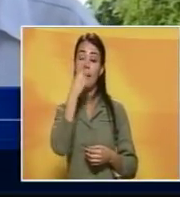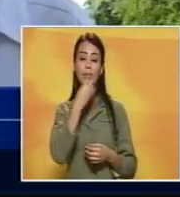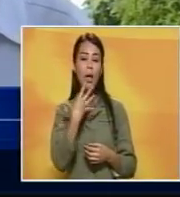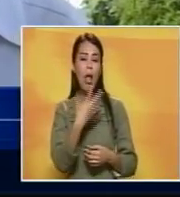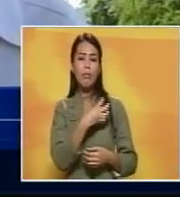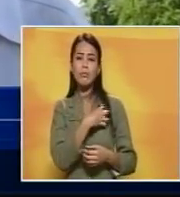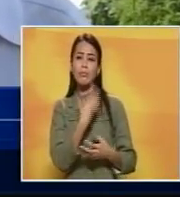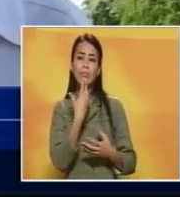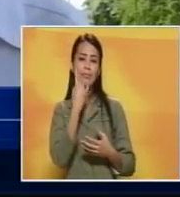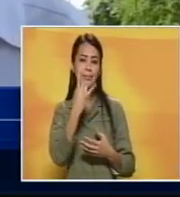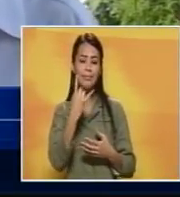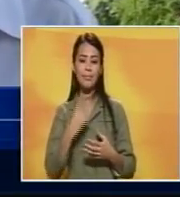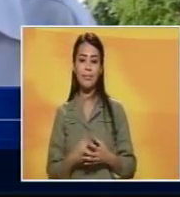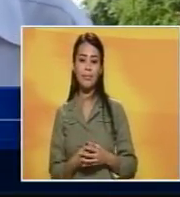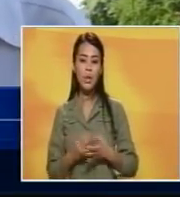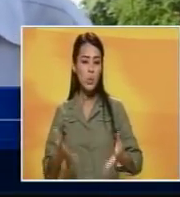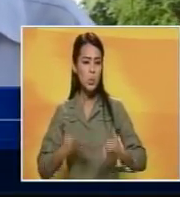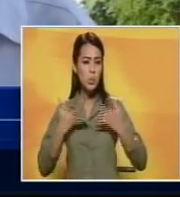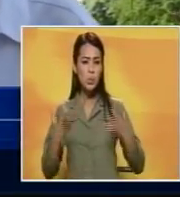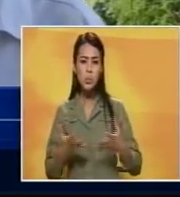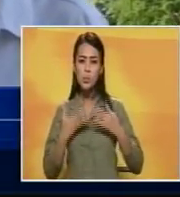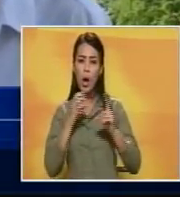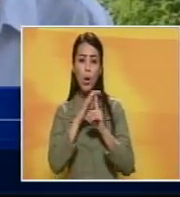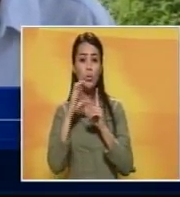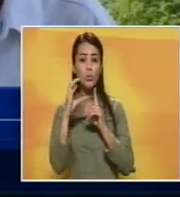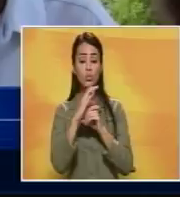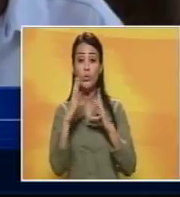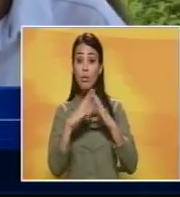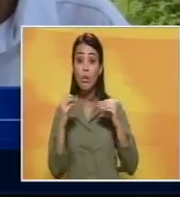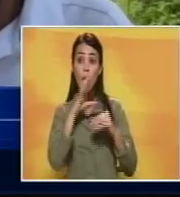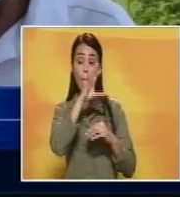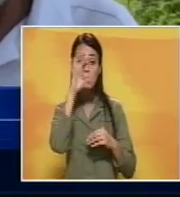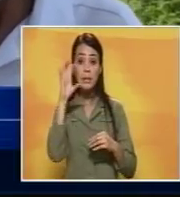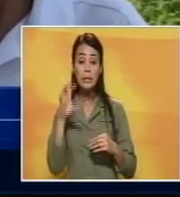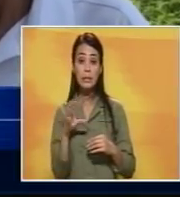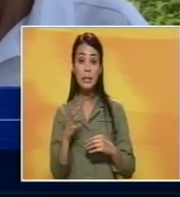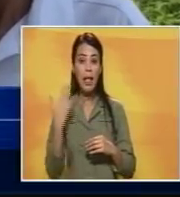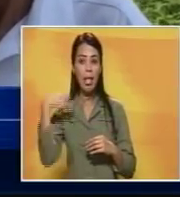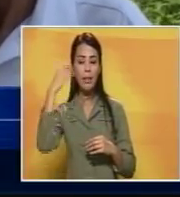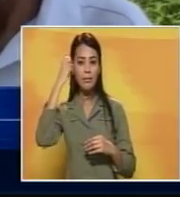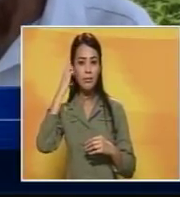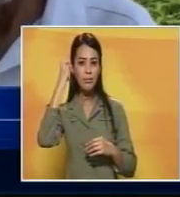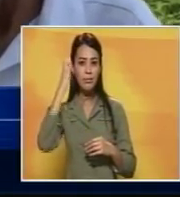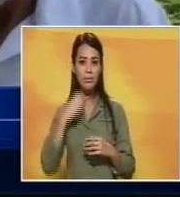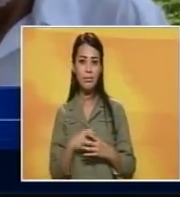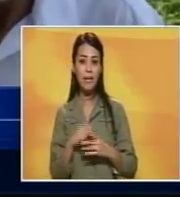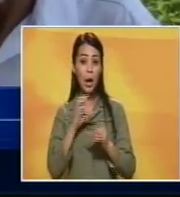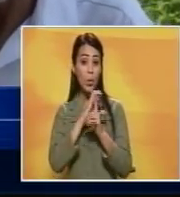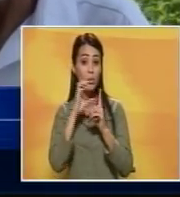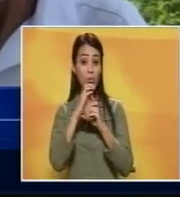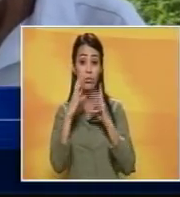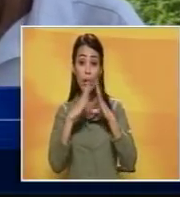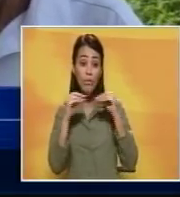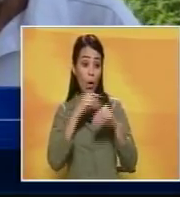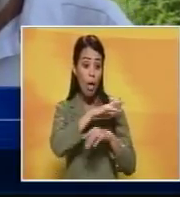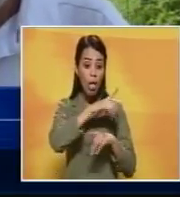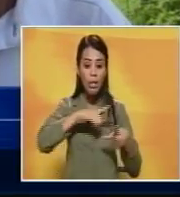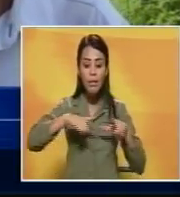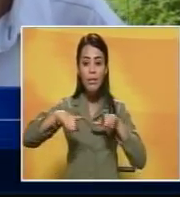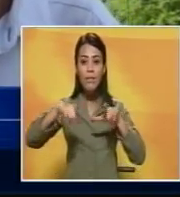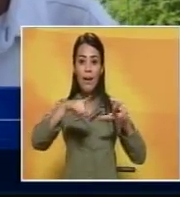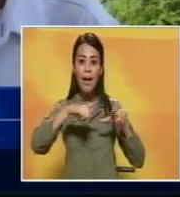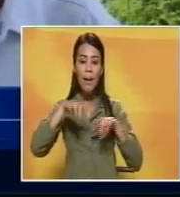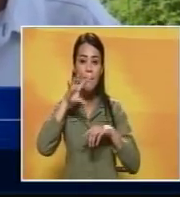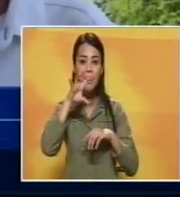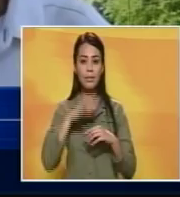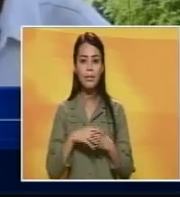además que tenemos que implementar la cultura, porque en todos los países de la vieja Europa, pues las esculturas están en todas las esquinas. Aquí,